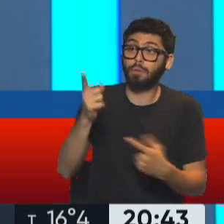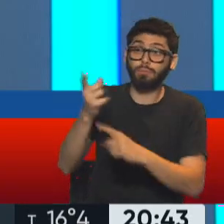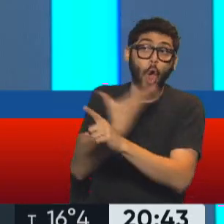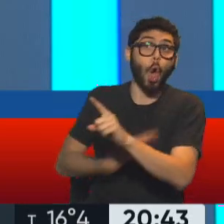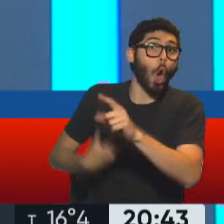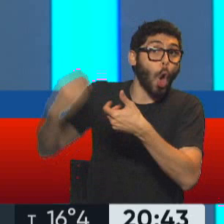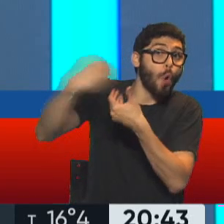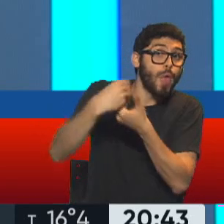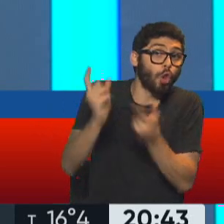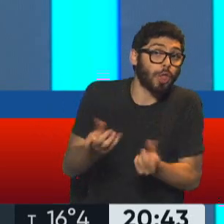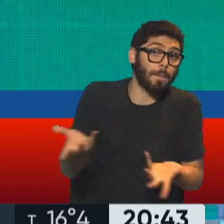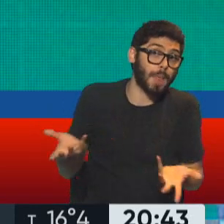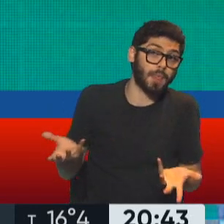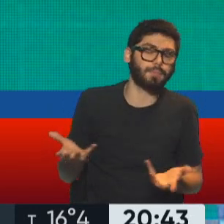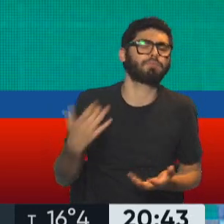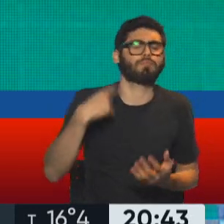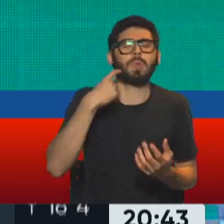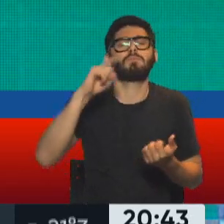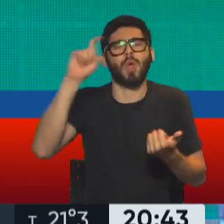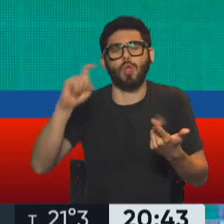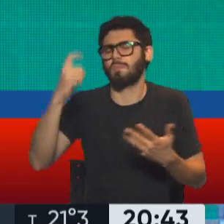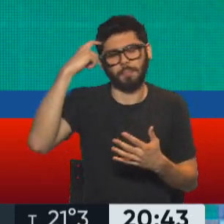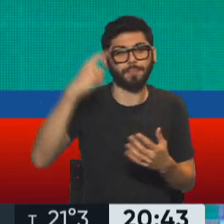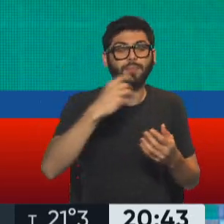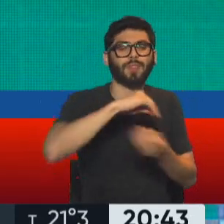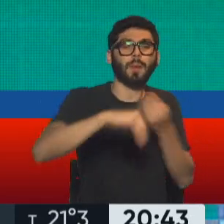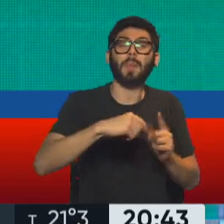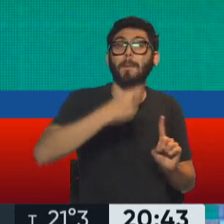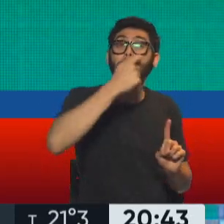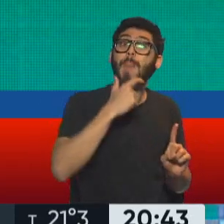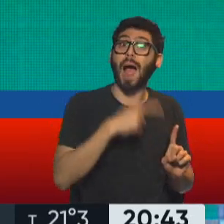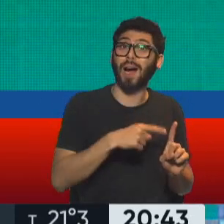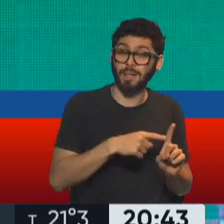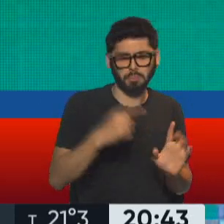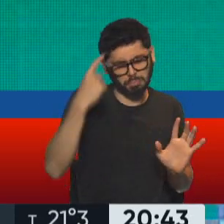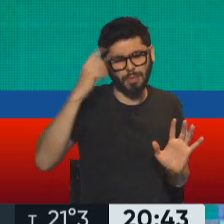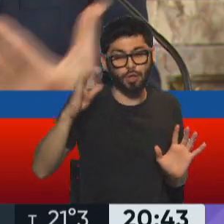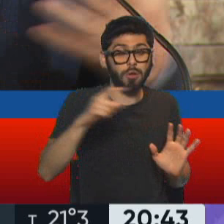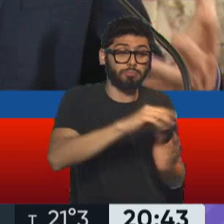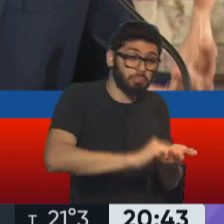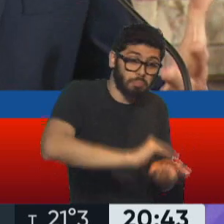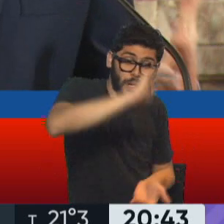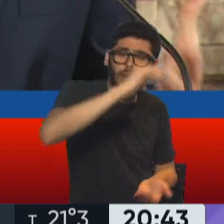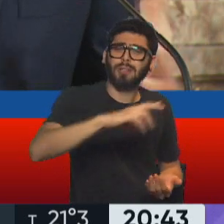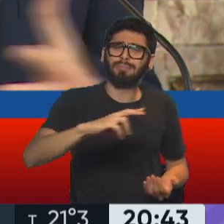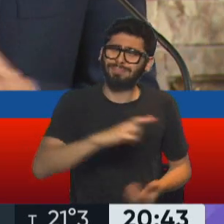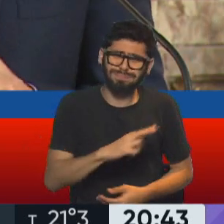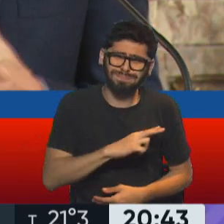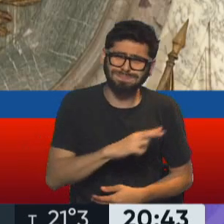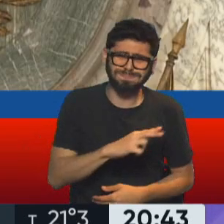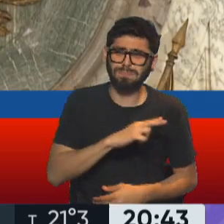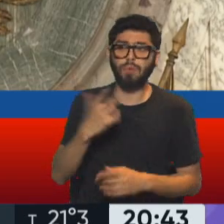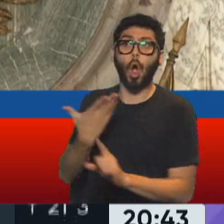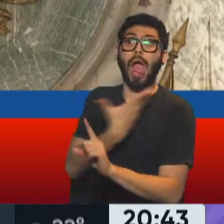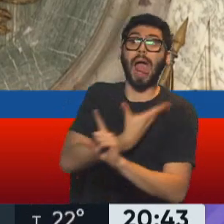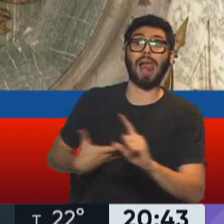preguntas para hacerse, ¿no? Porque yo me preguntaría, hablamos de la familia de Mauricio Macri. La familia de Mauricio Macri creció y se hizo millonaria a la sombra del Estado.